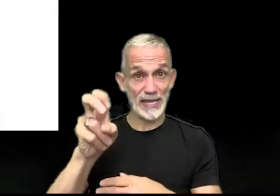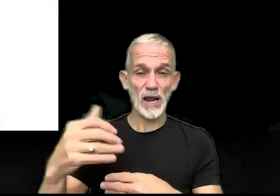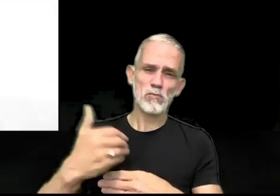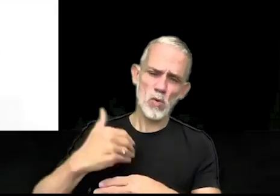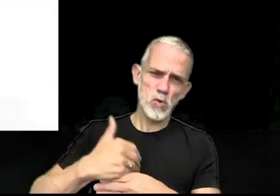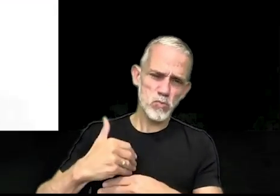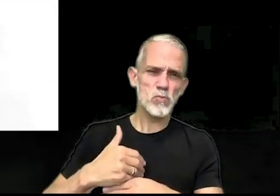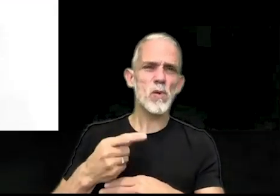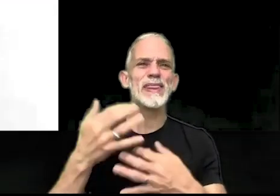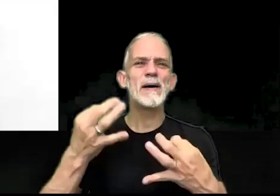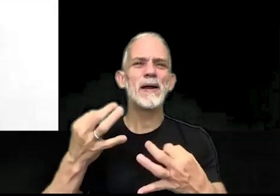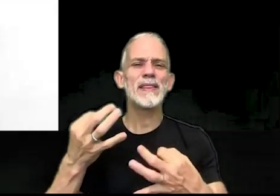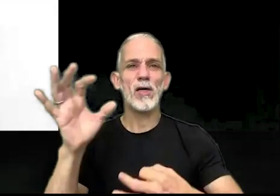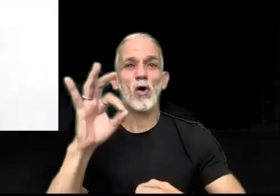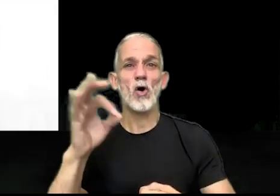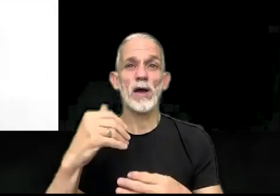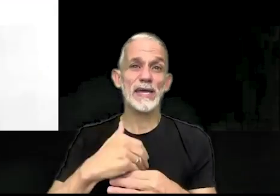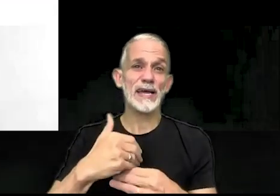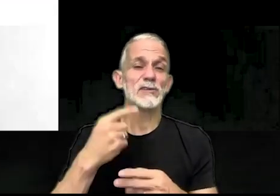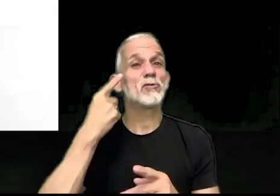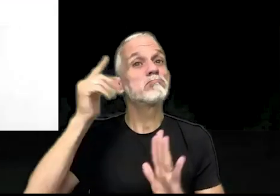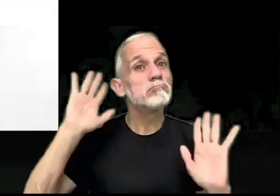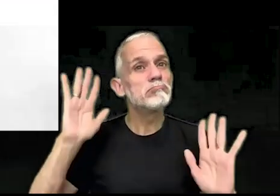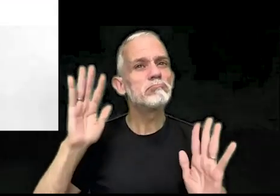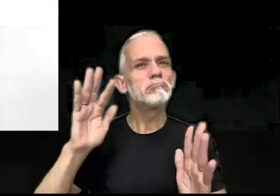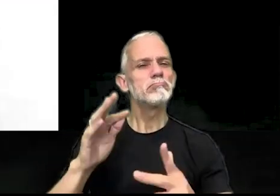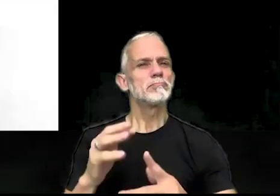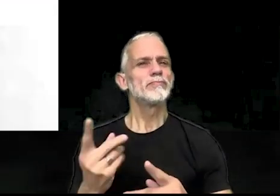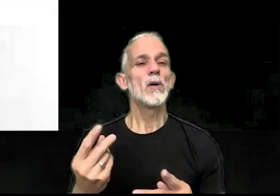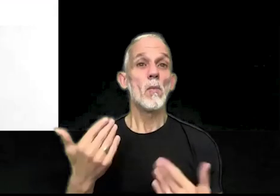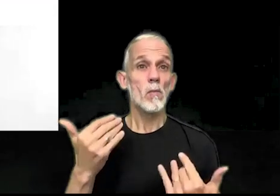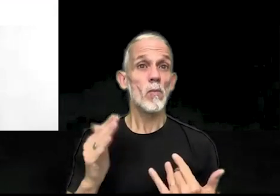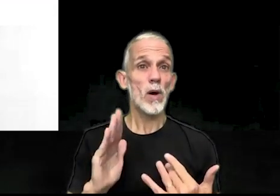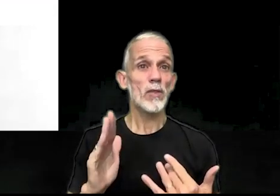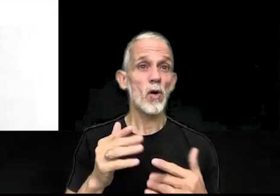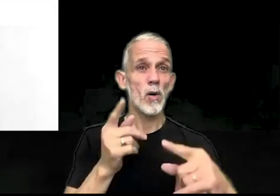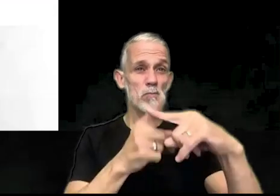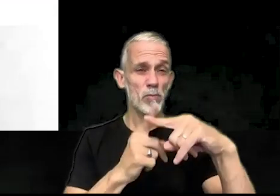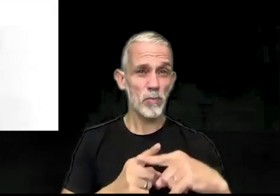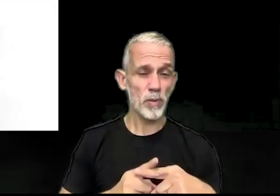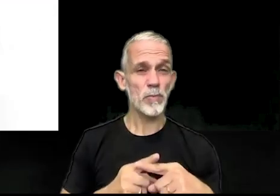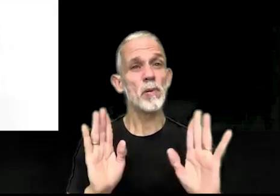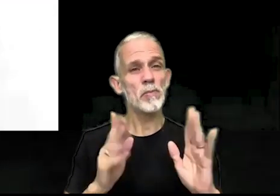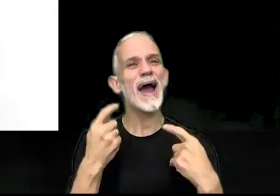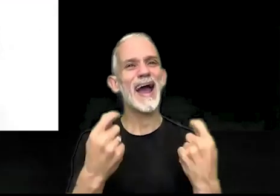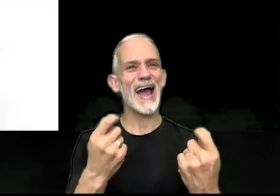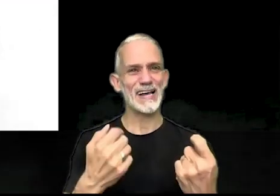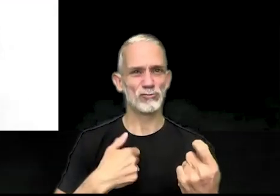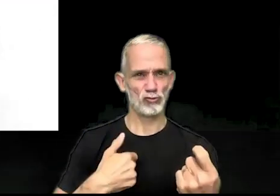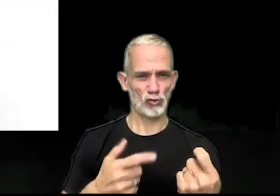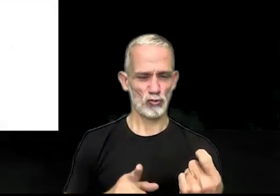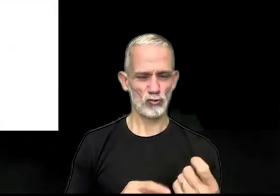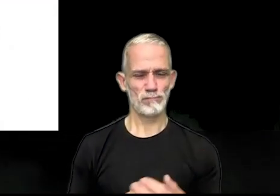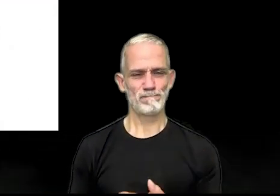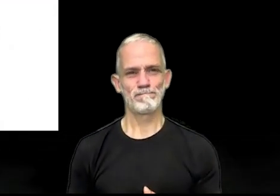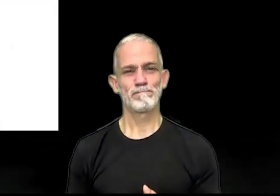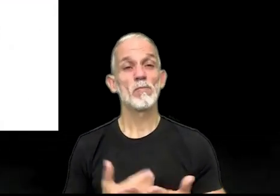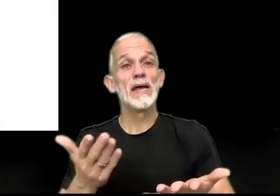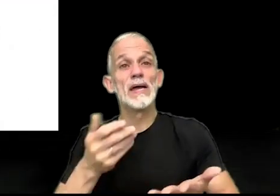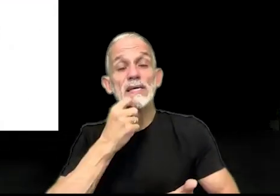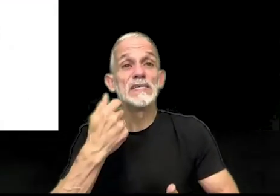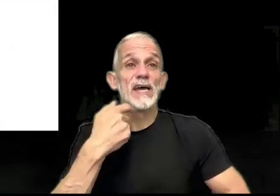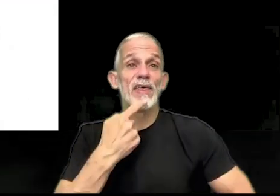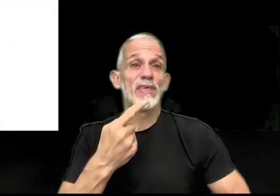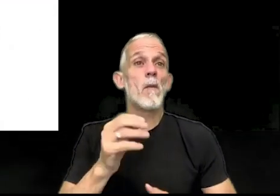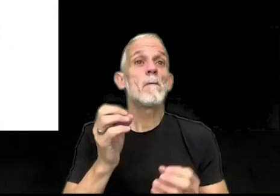ya sea ingresos reales o ingresos presuntos, podré computarme ciertas erogaciones. Cuando uno